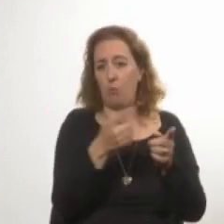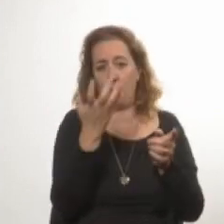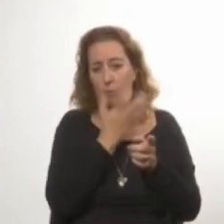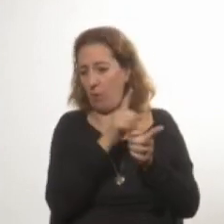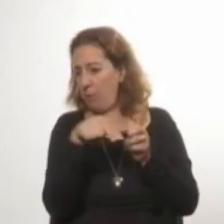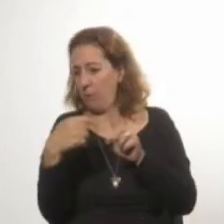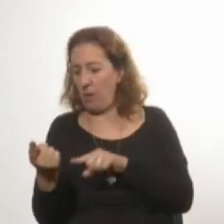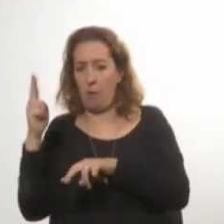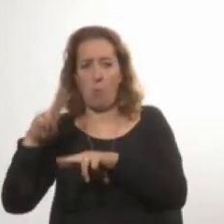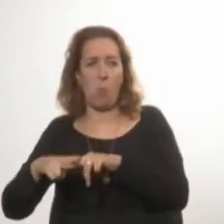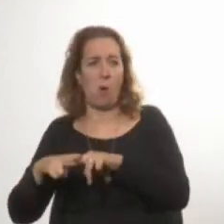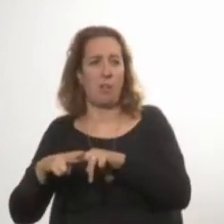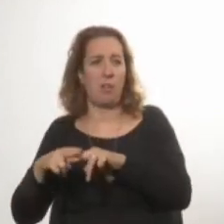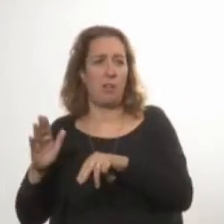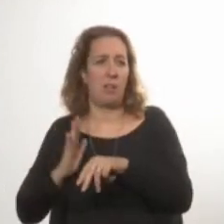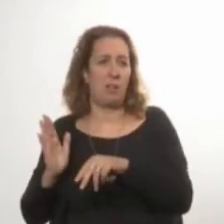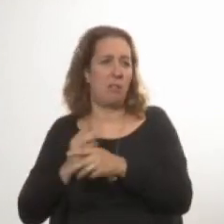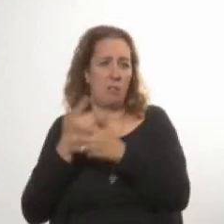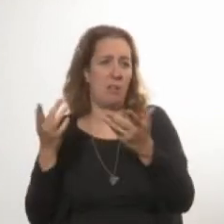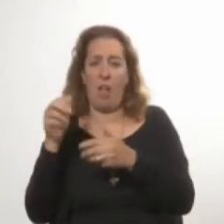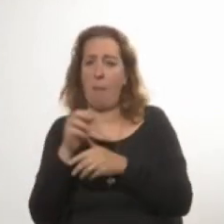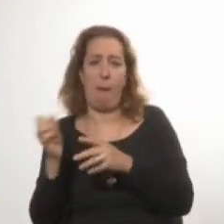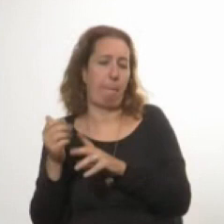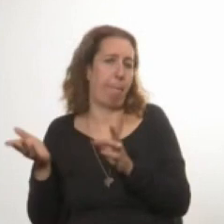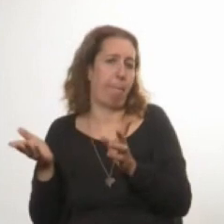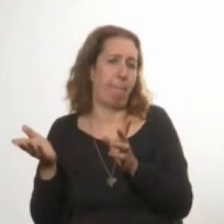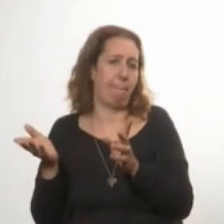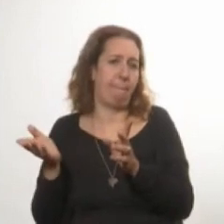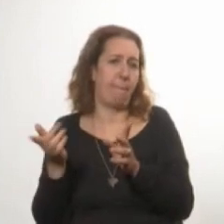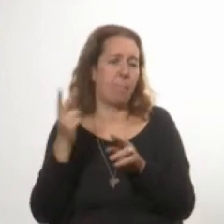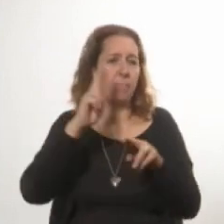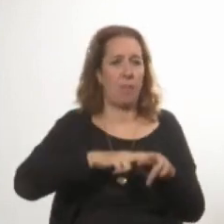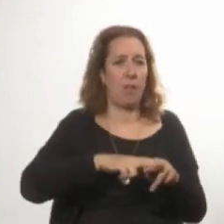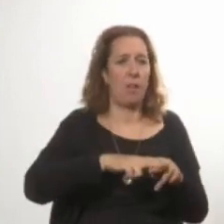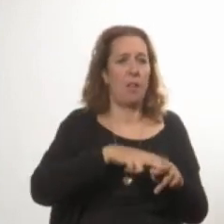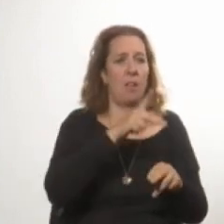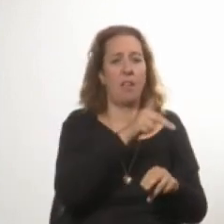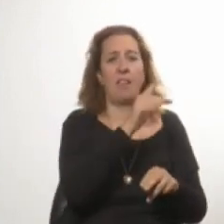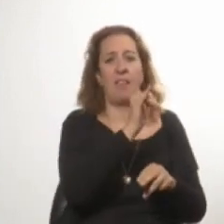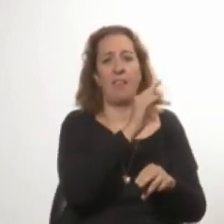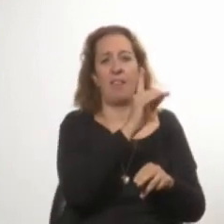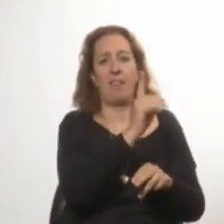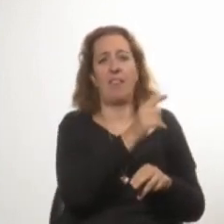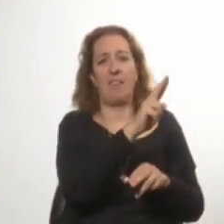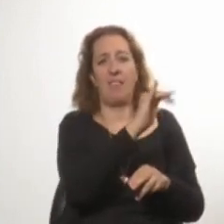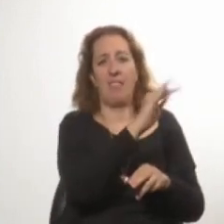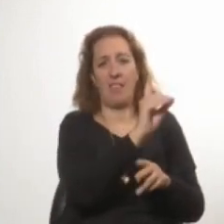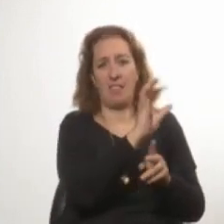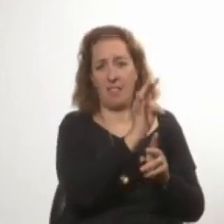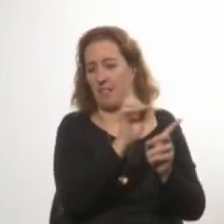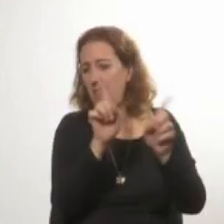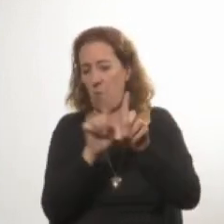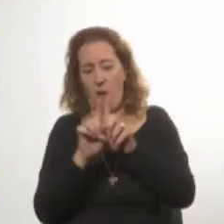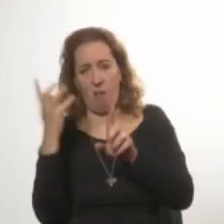la muerte de la señora García de Hellman. La muerte de Pascual Guidet es tan terrible como